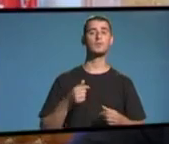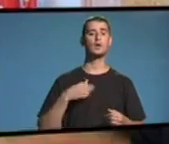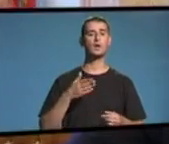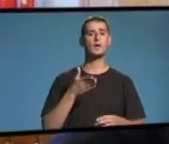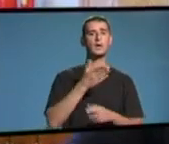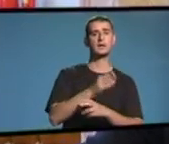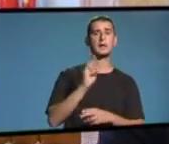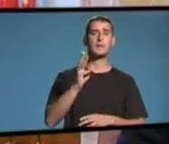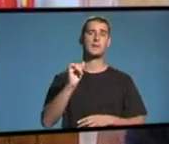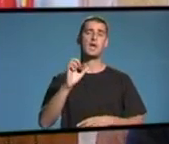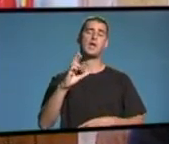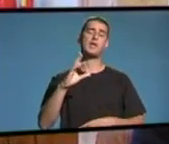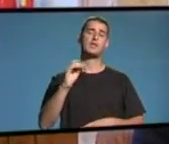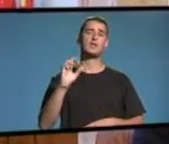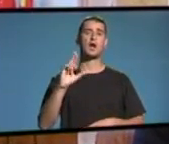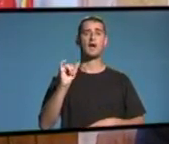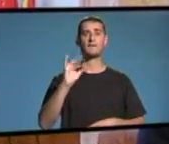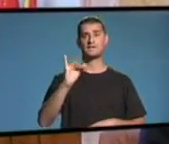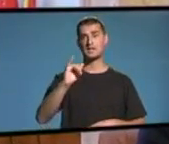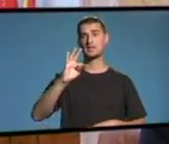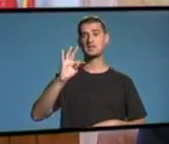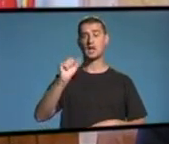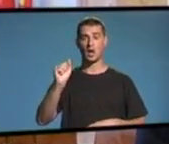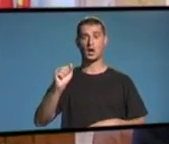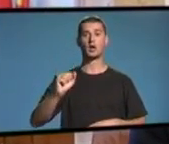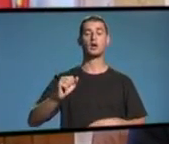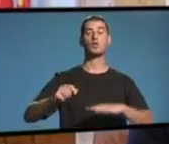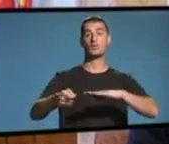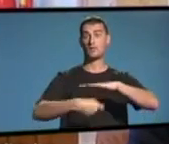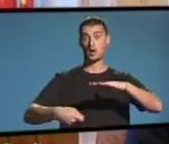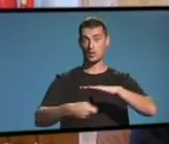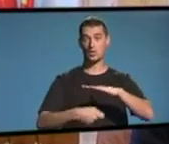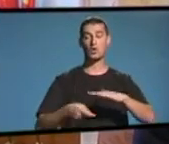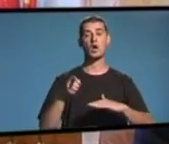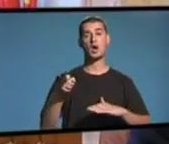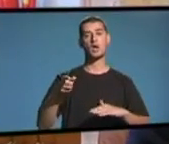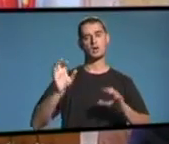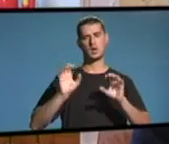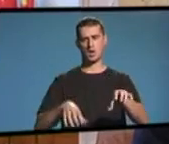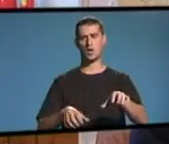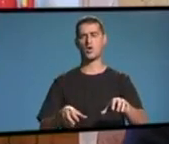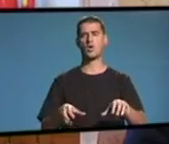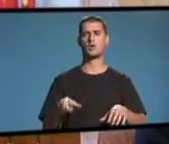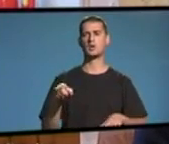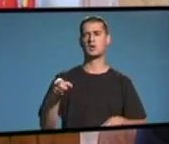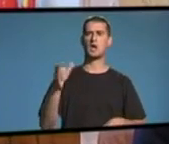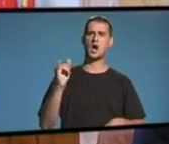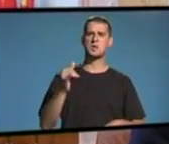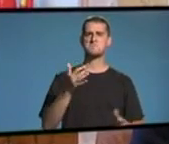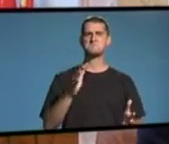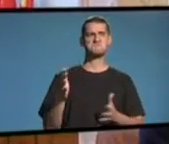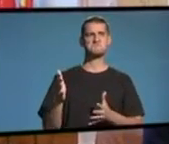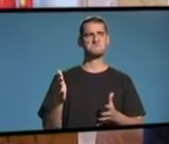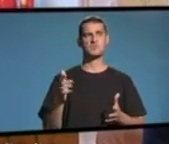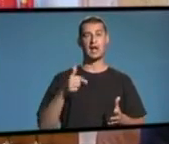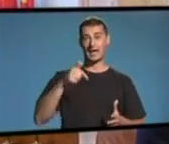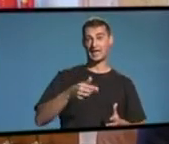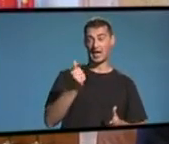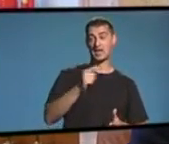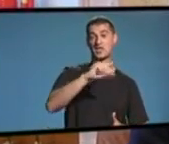Queixos, pan e derivados, embutidos, hortalizas, carnes de vacún e porcino ou doces de 12 concellos da provincia obtiveron o distintivo de calidade da